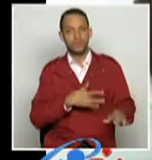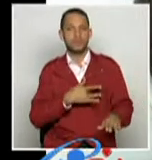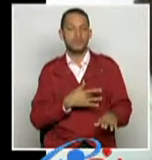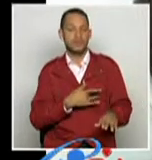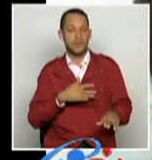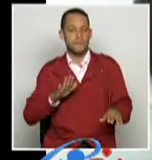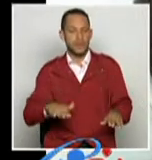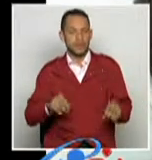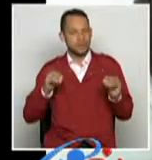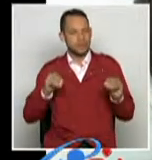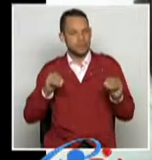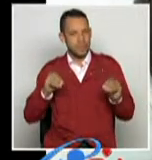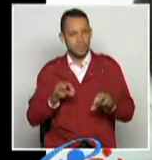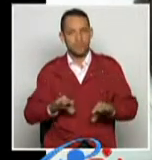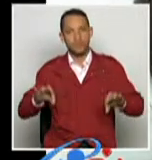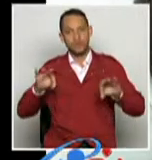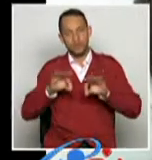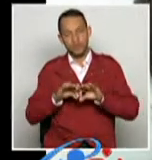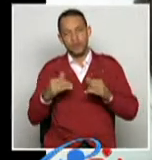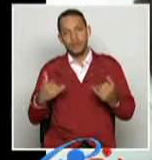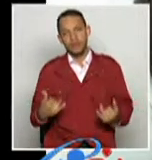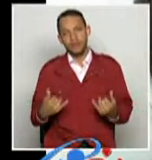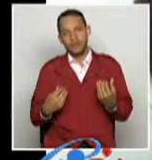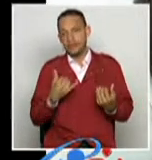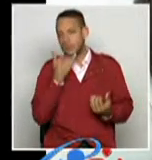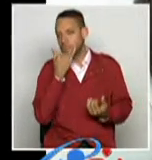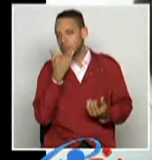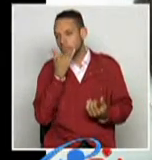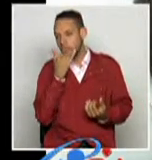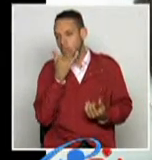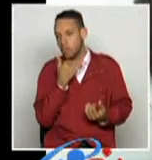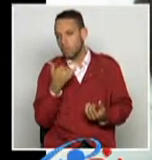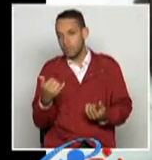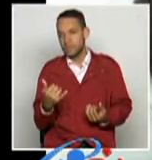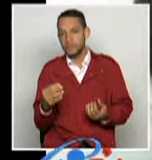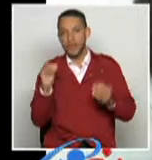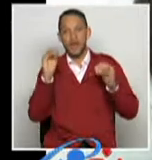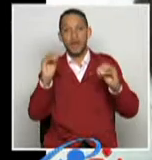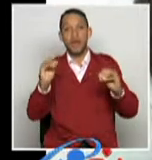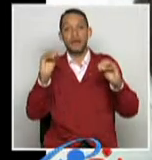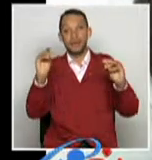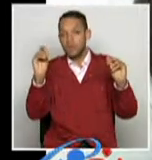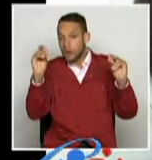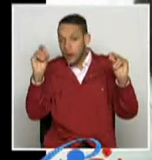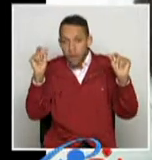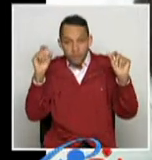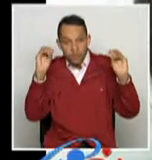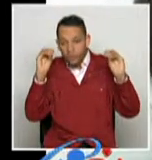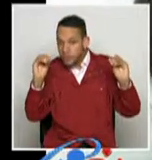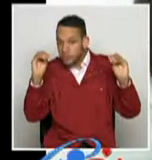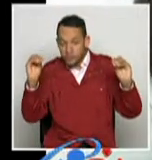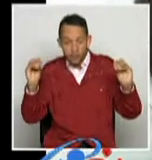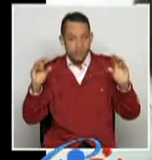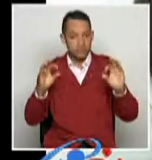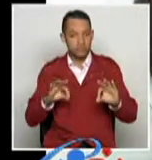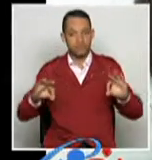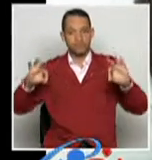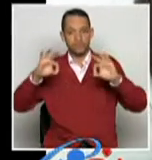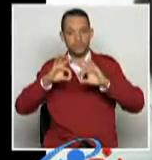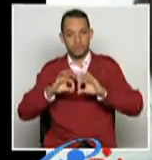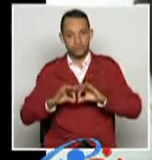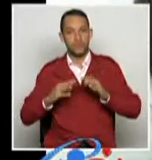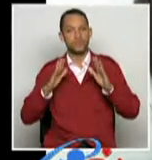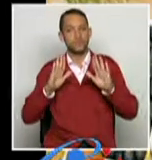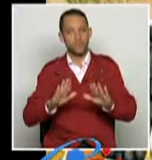un sentimiento. Entonces, ¿qué es lo que pasa con todo esto? Alerta con todos los síntomas, ¿sí ve? Estar consumiendo las